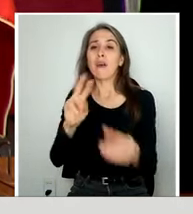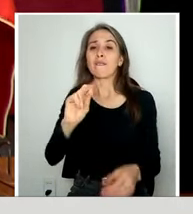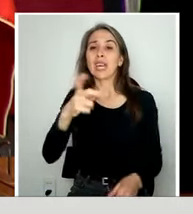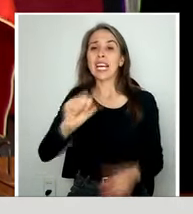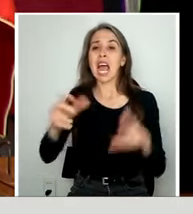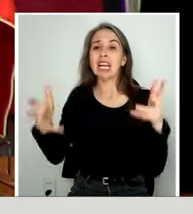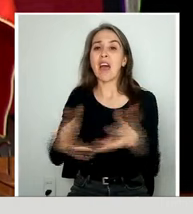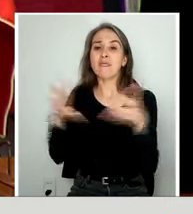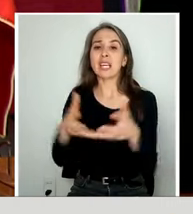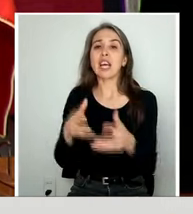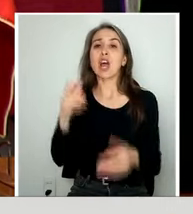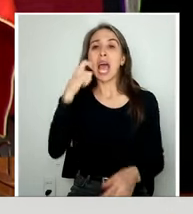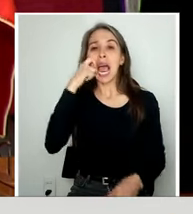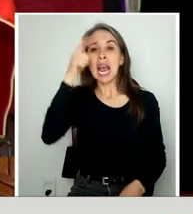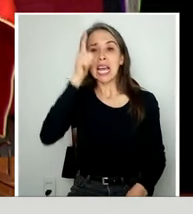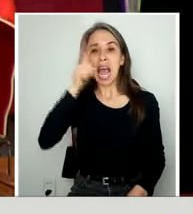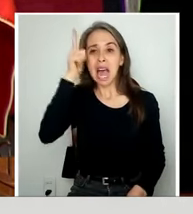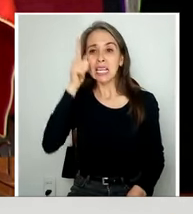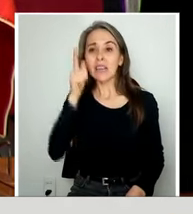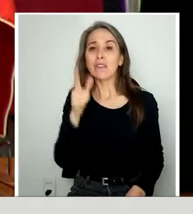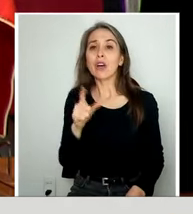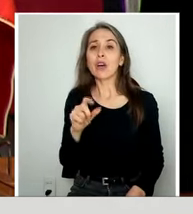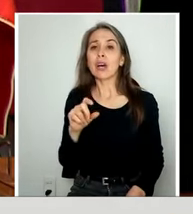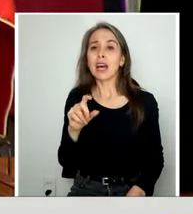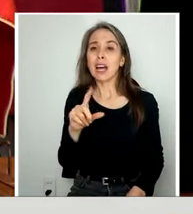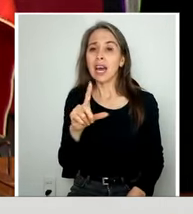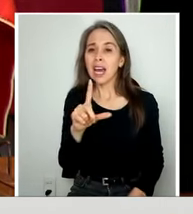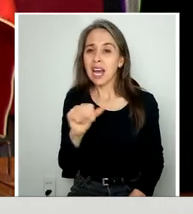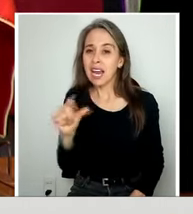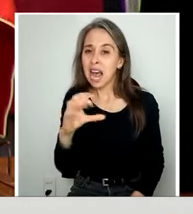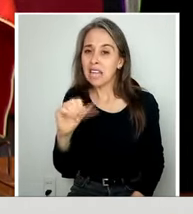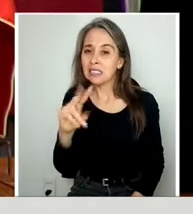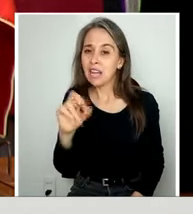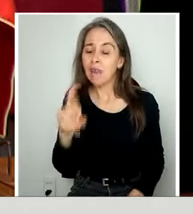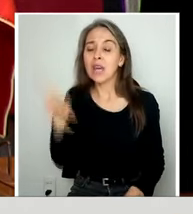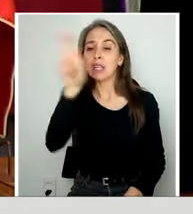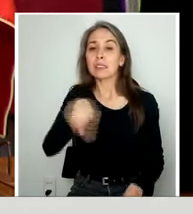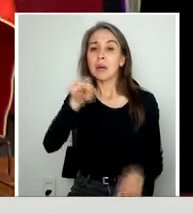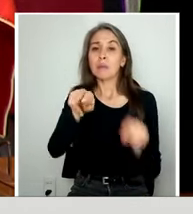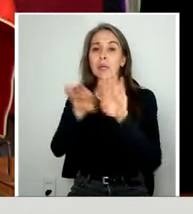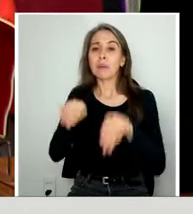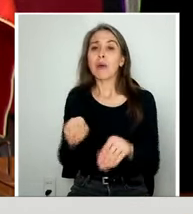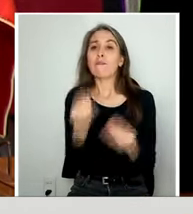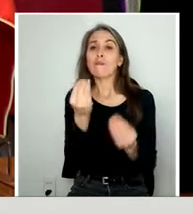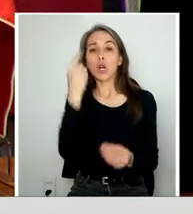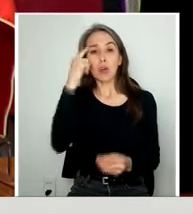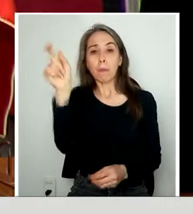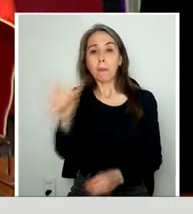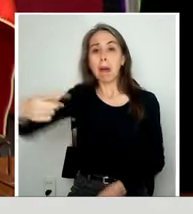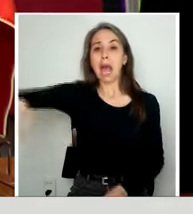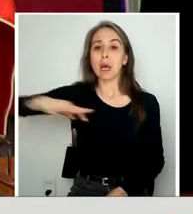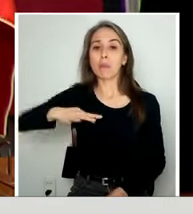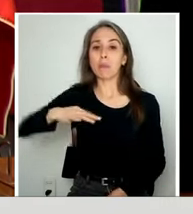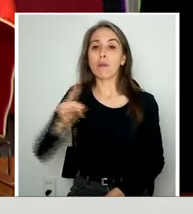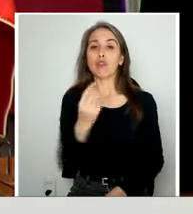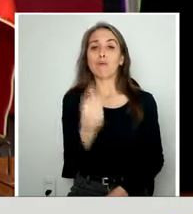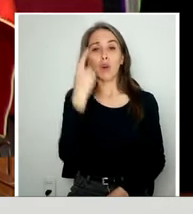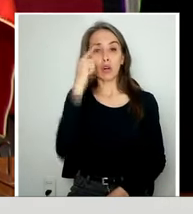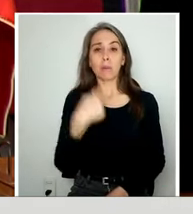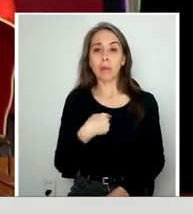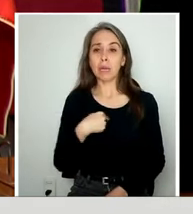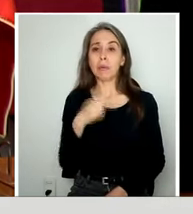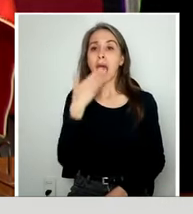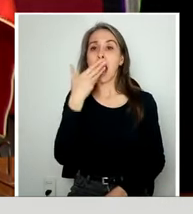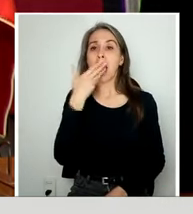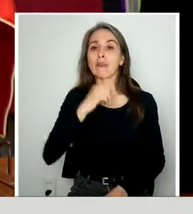carnívoras como también la caviar Y se repite lo de siempre lo que es bueno para el pueblo Bueno para mí ahora han encontrado